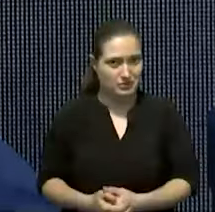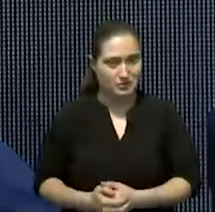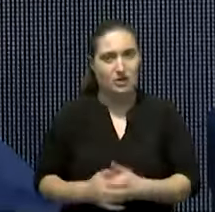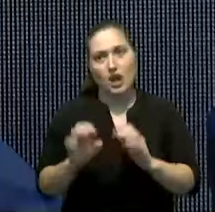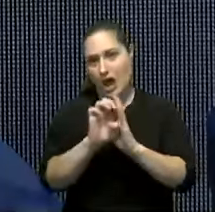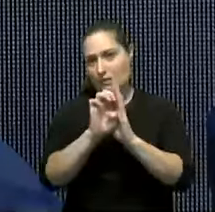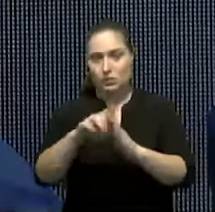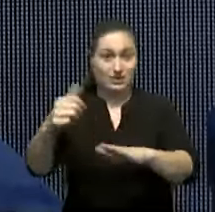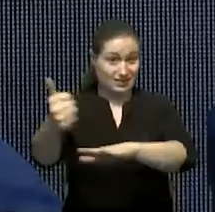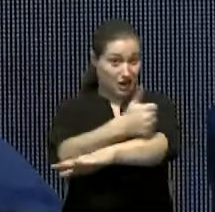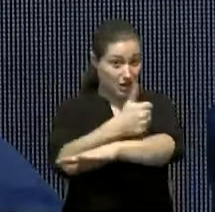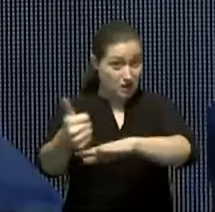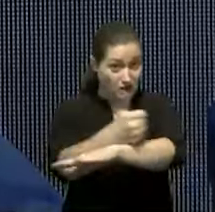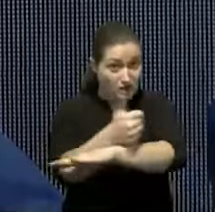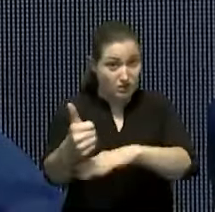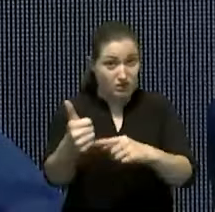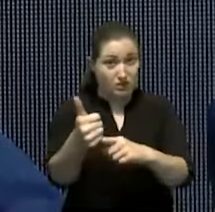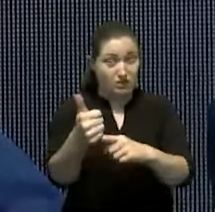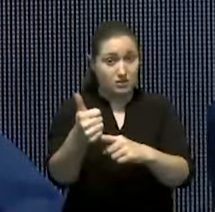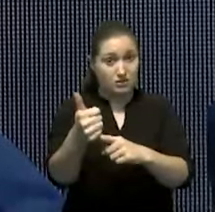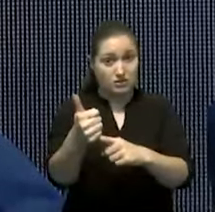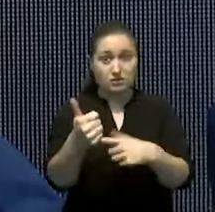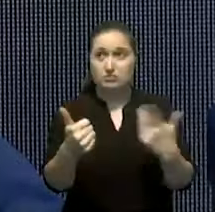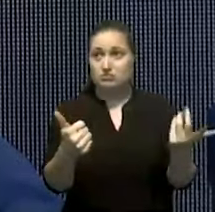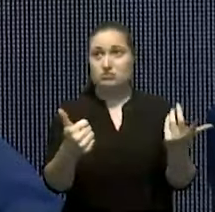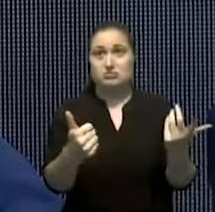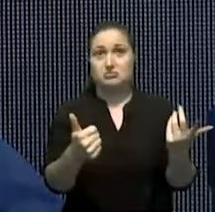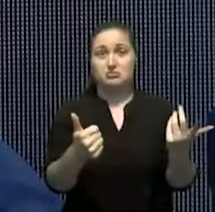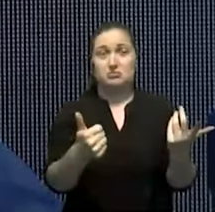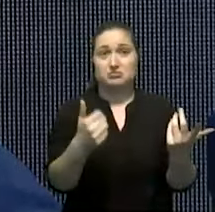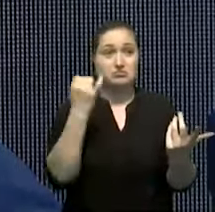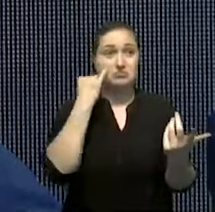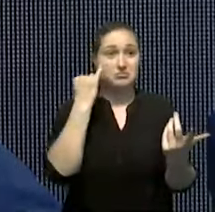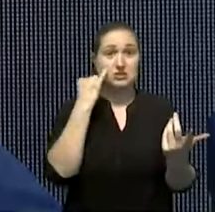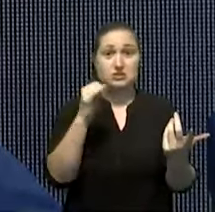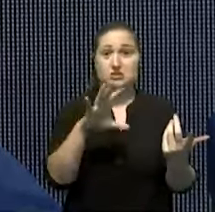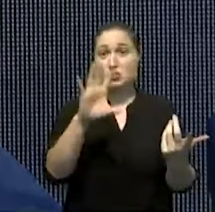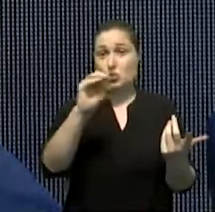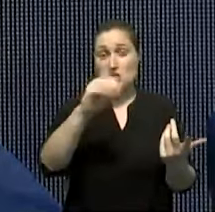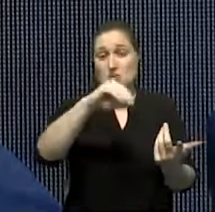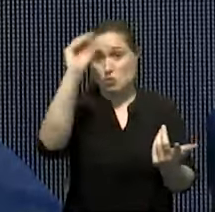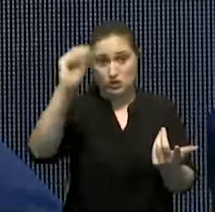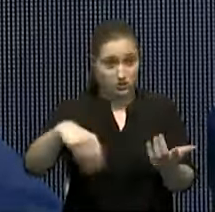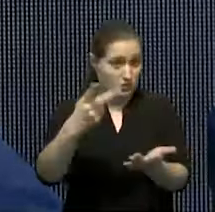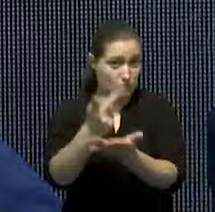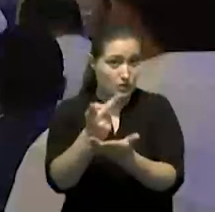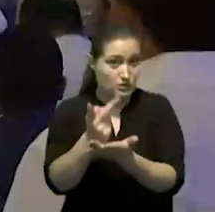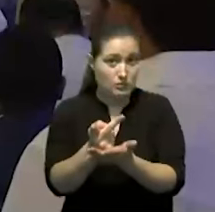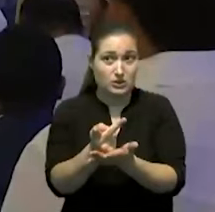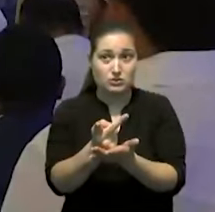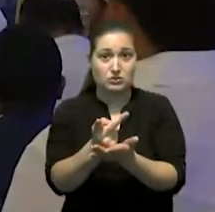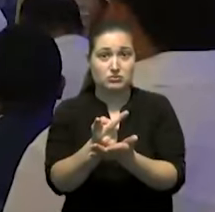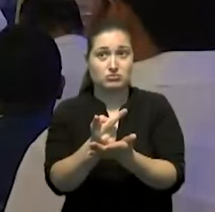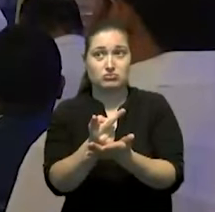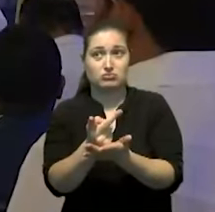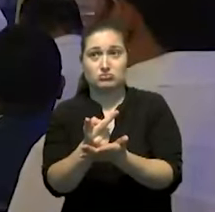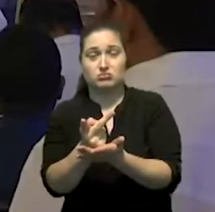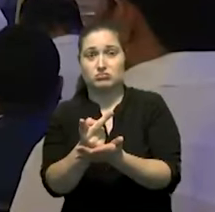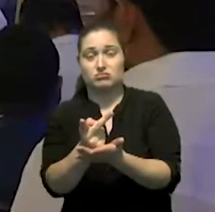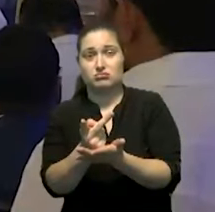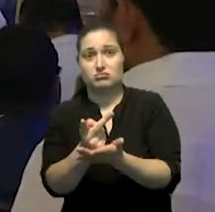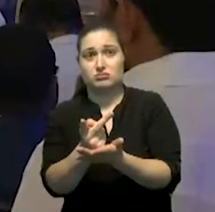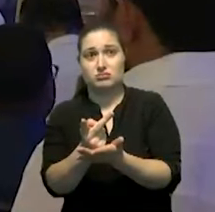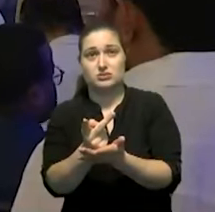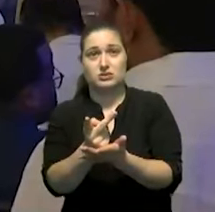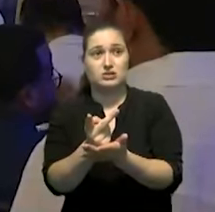transporte y le reduzco en un 50% el presupuesto que eh una familia tiene que dedicar para